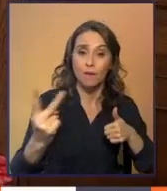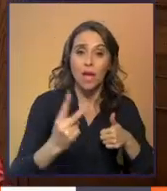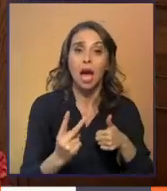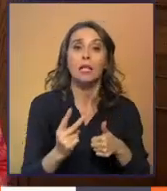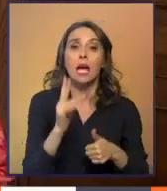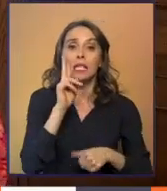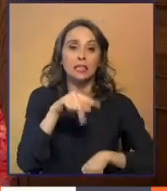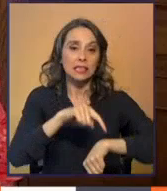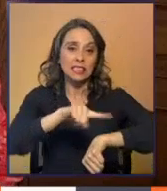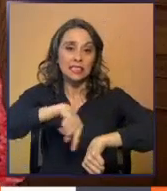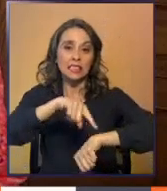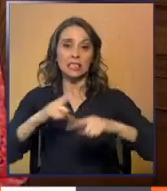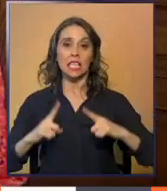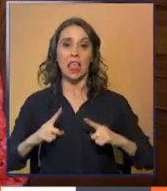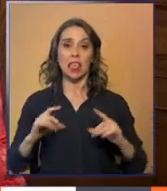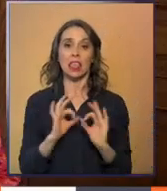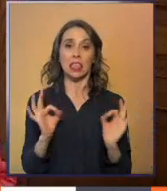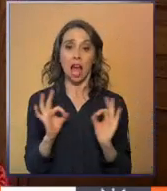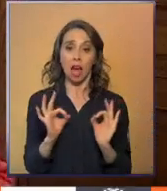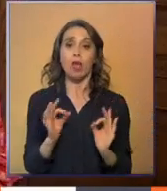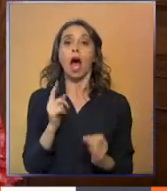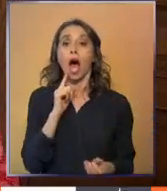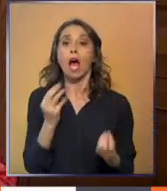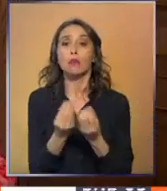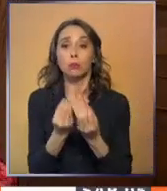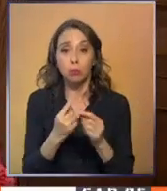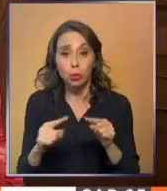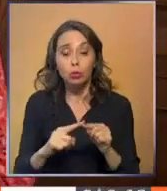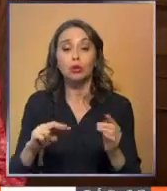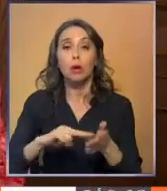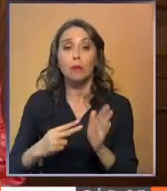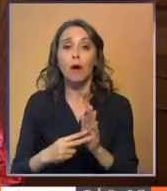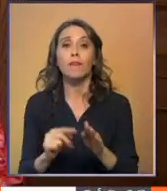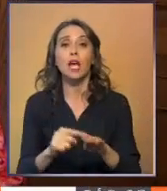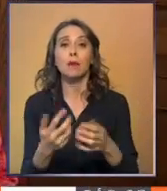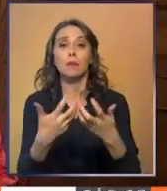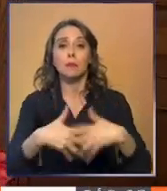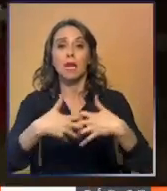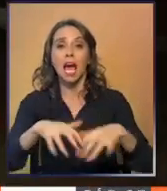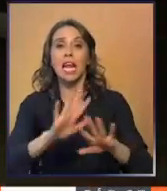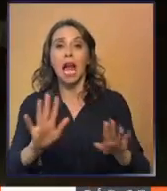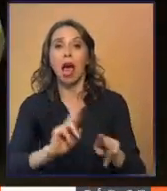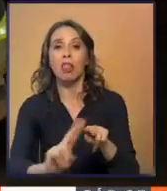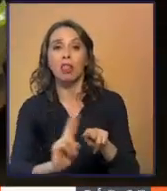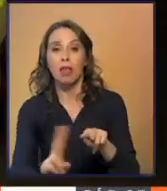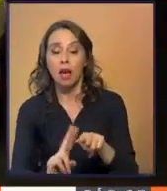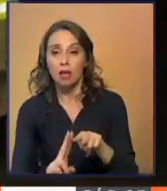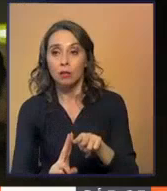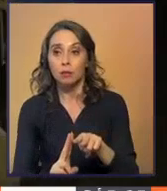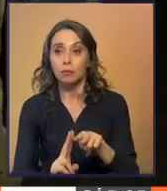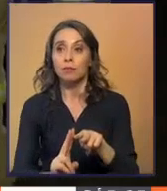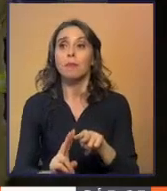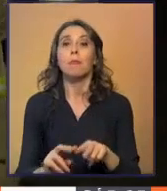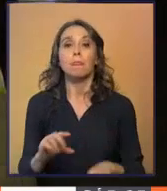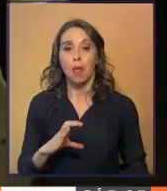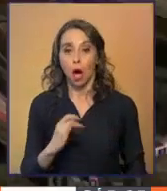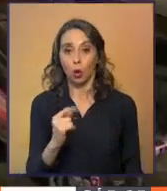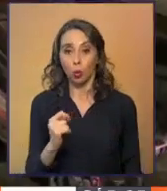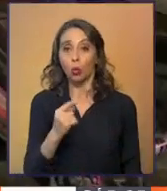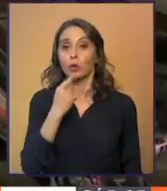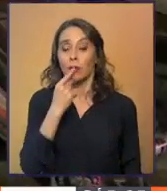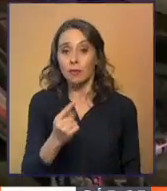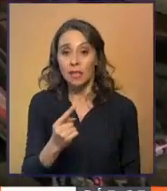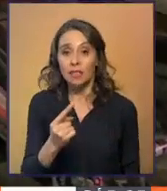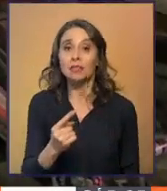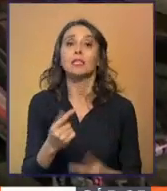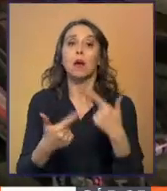descanso. Tenemos también muchas veces problemas de falta de mantención de la maquinaria. La CUT ha insistido en la necesidad de aplicar